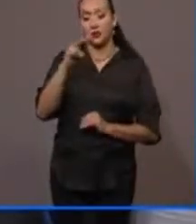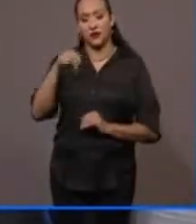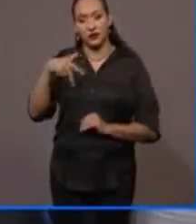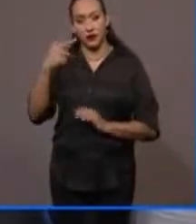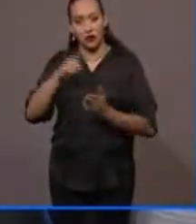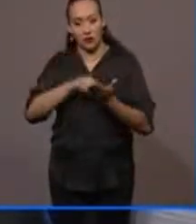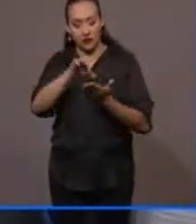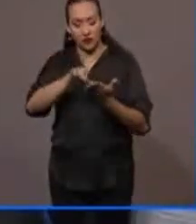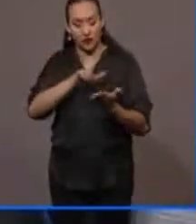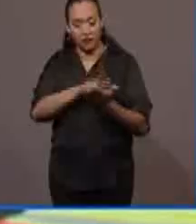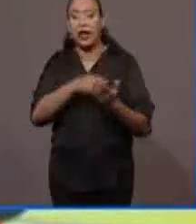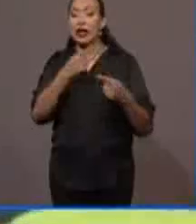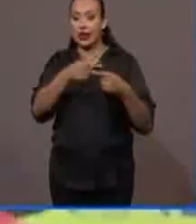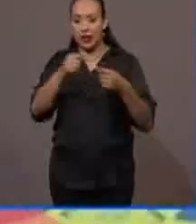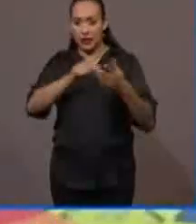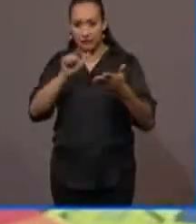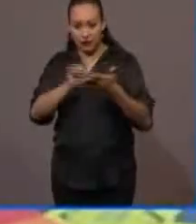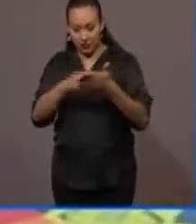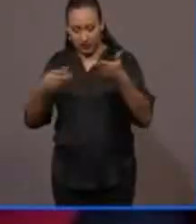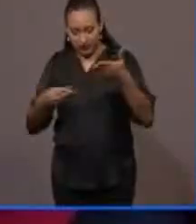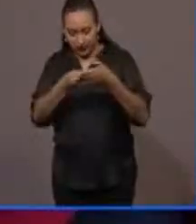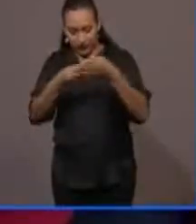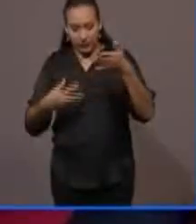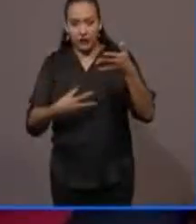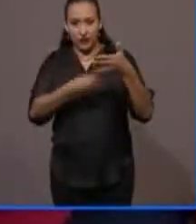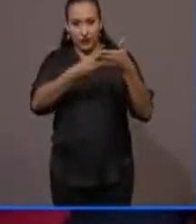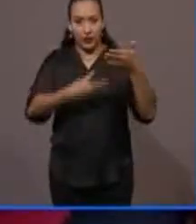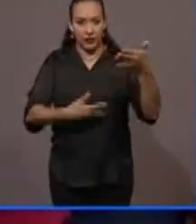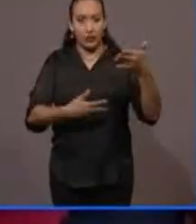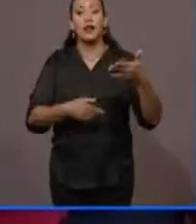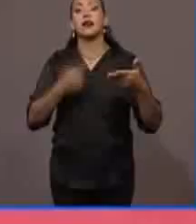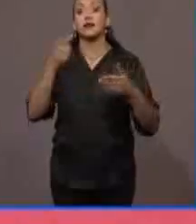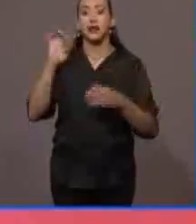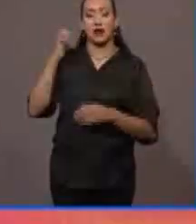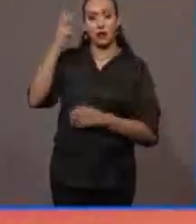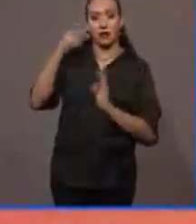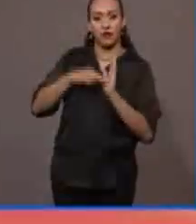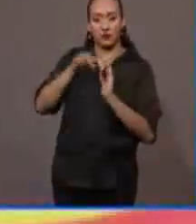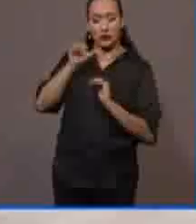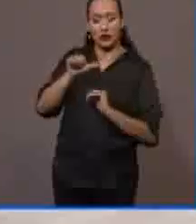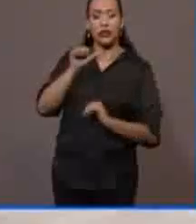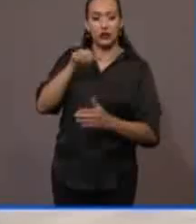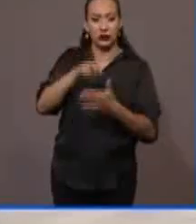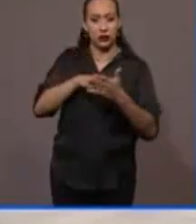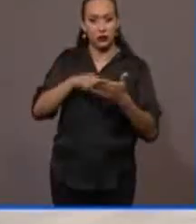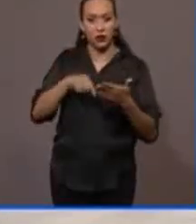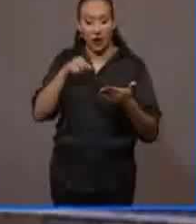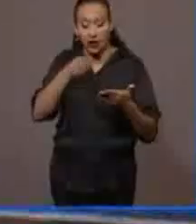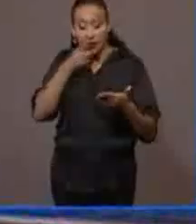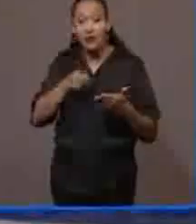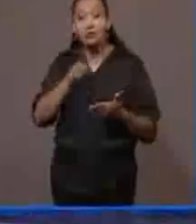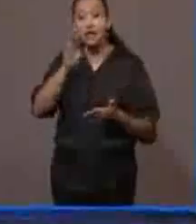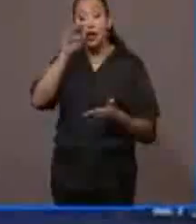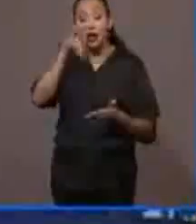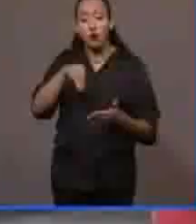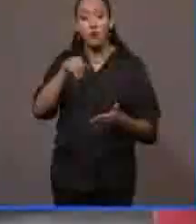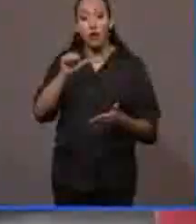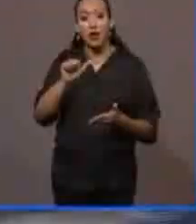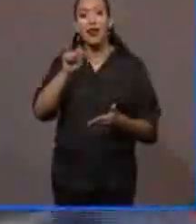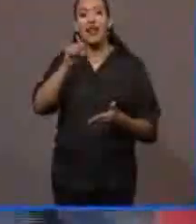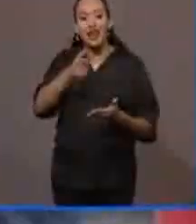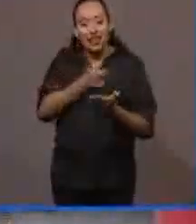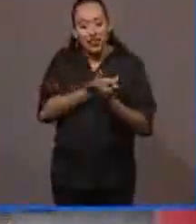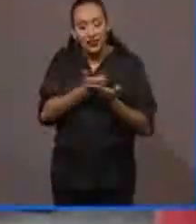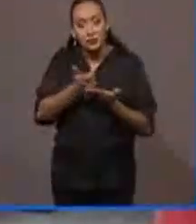constitucionales y diversos transitorios del decreto que reformó la Constitución de enero de 2016 establecieron a la UMA